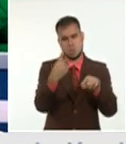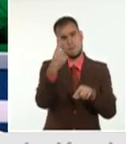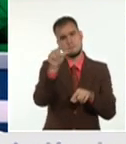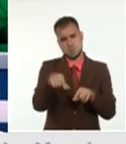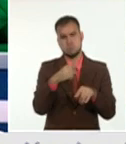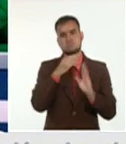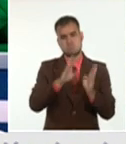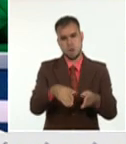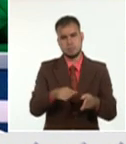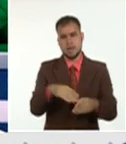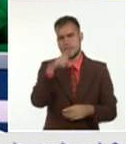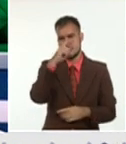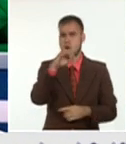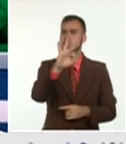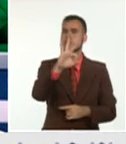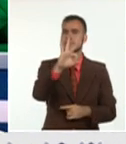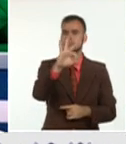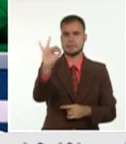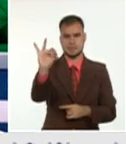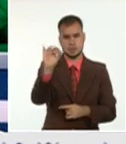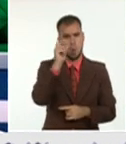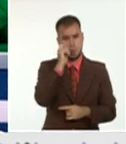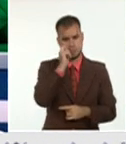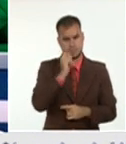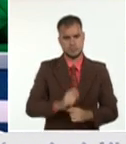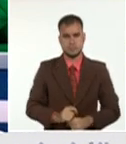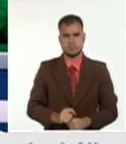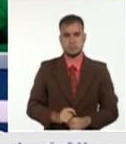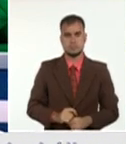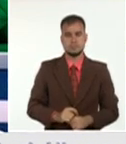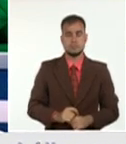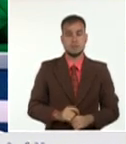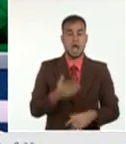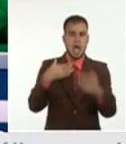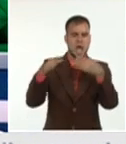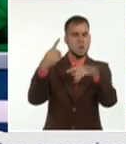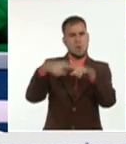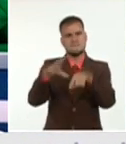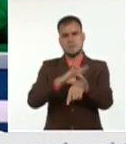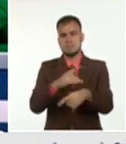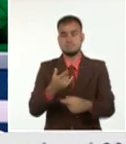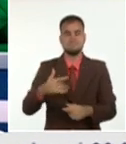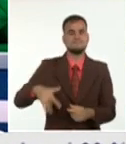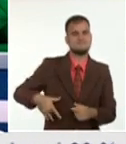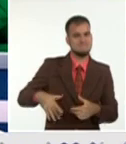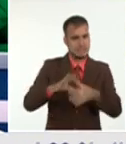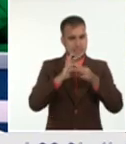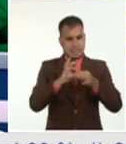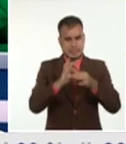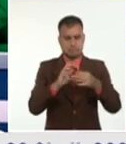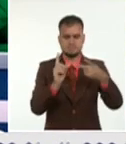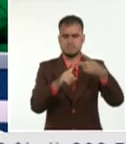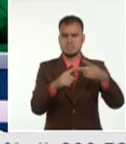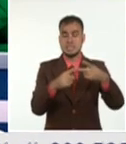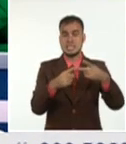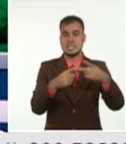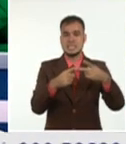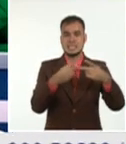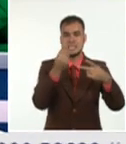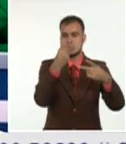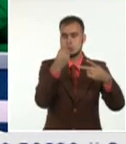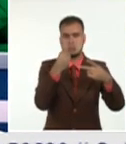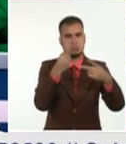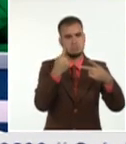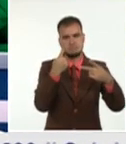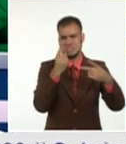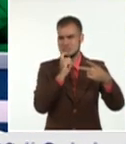87 años de edad con una enfermedad renal crónica, una desnutrición, un adenoma de próstata